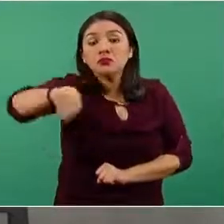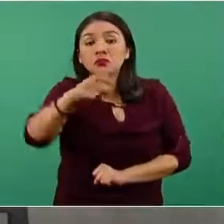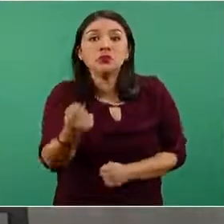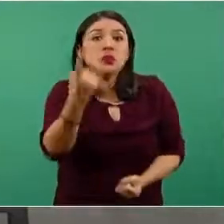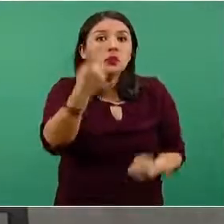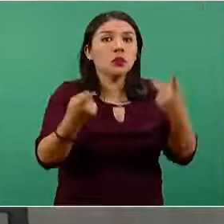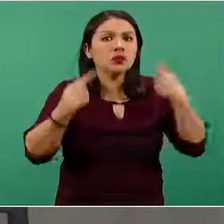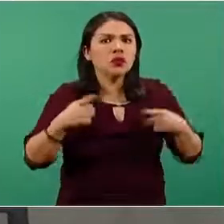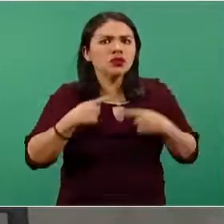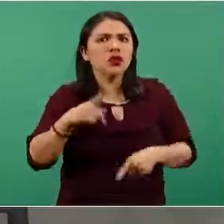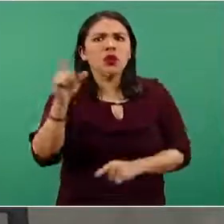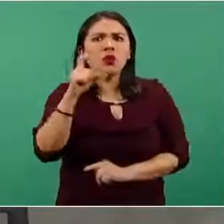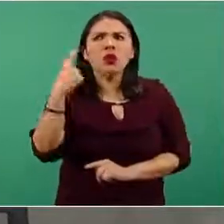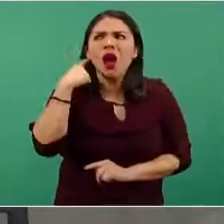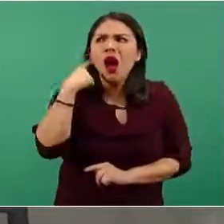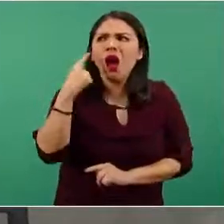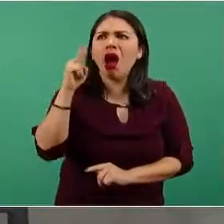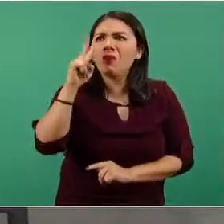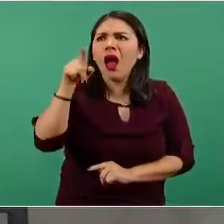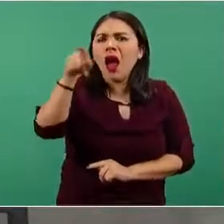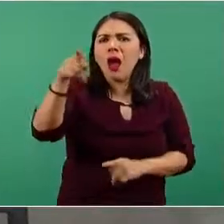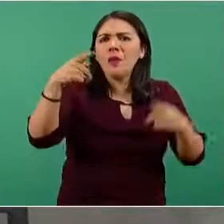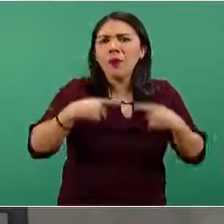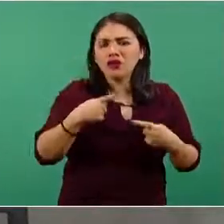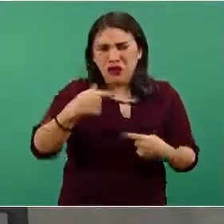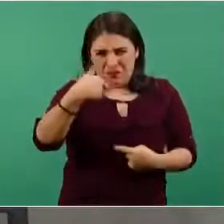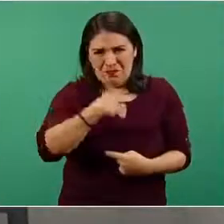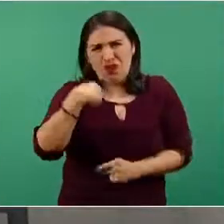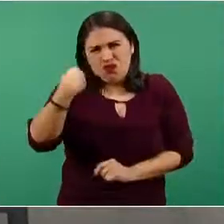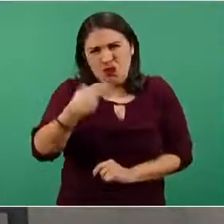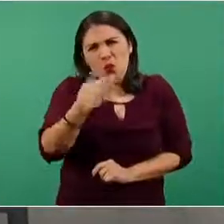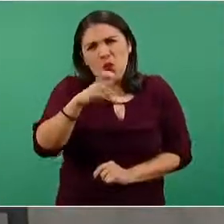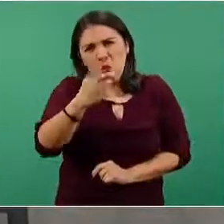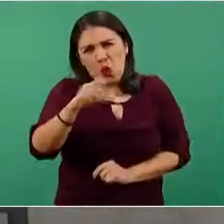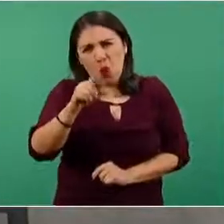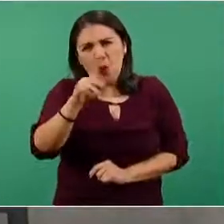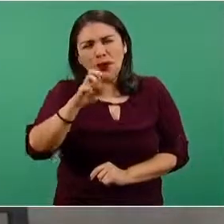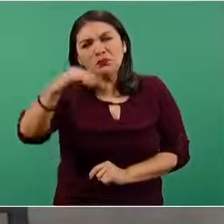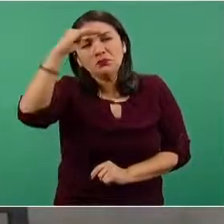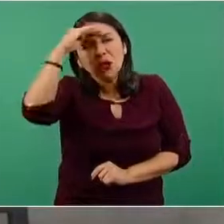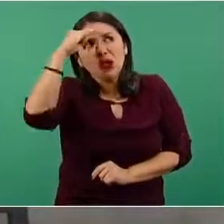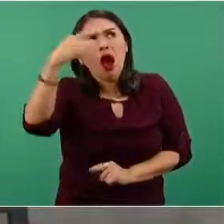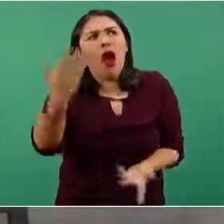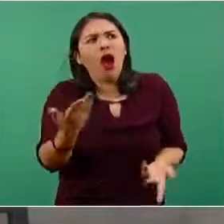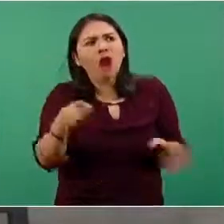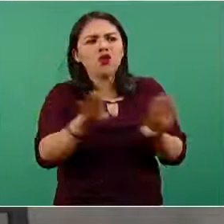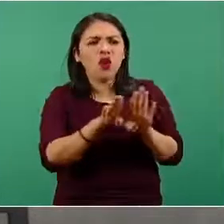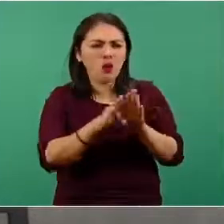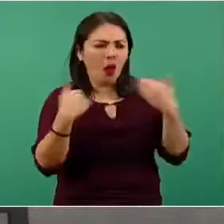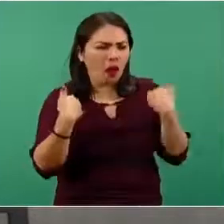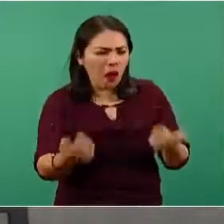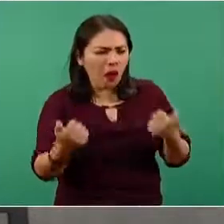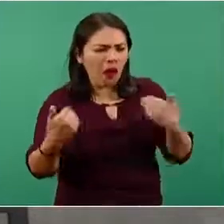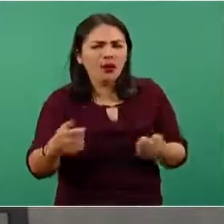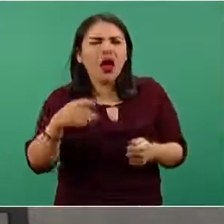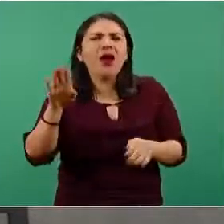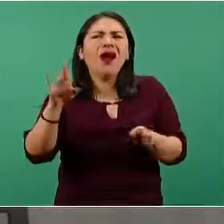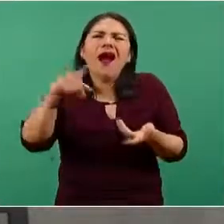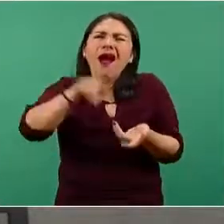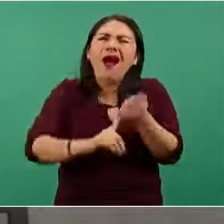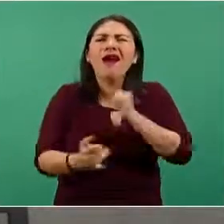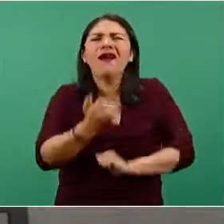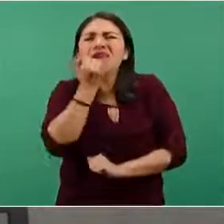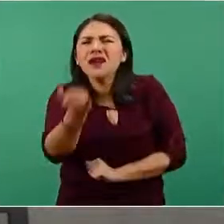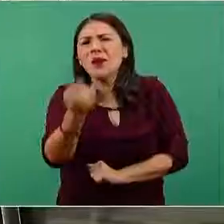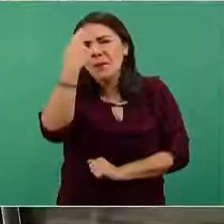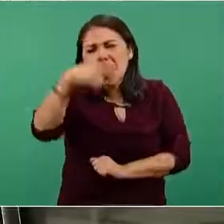cómo le fue a esta persona, a Hugo López-Gatell, podría empezar a hacer conjeturas sobre lo que es correcto o incorrecto